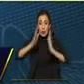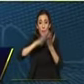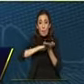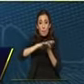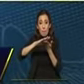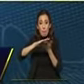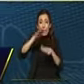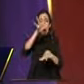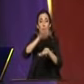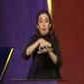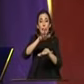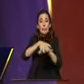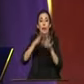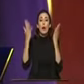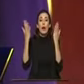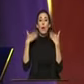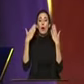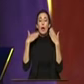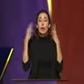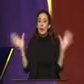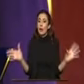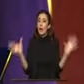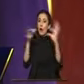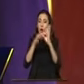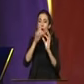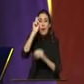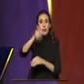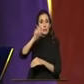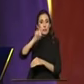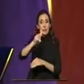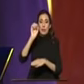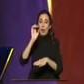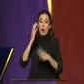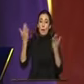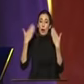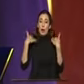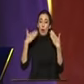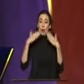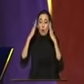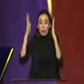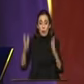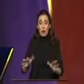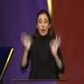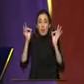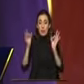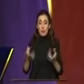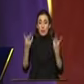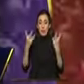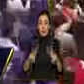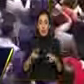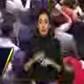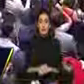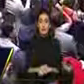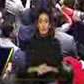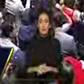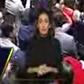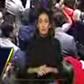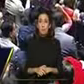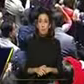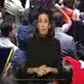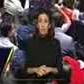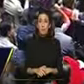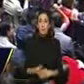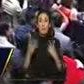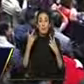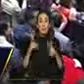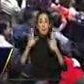Machala-Guayaquil. Otra demanda de los hermanos guayaquileños, guayacenses y orenses. Y también